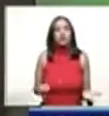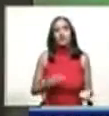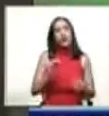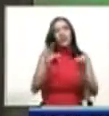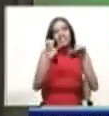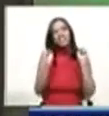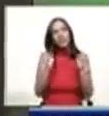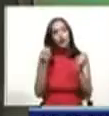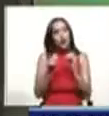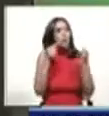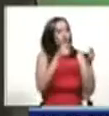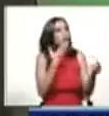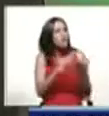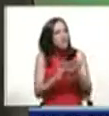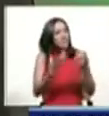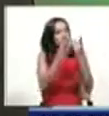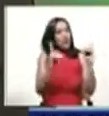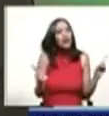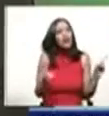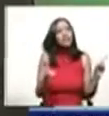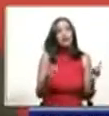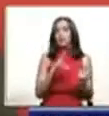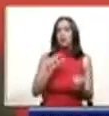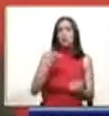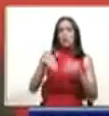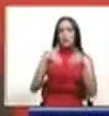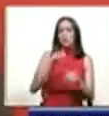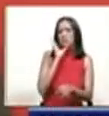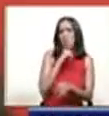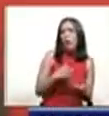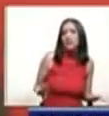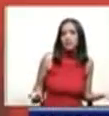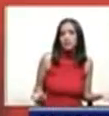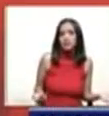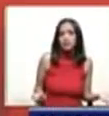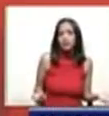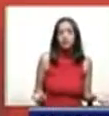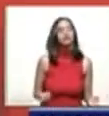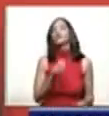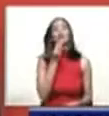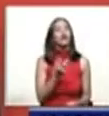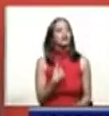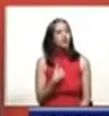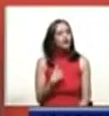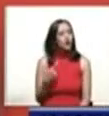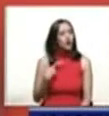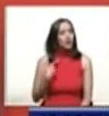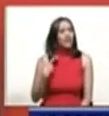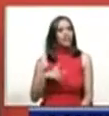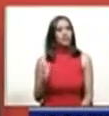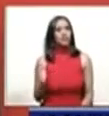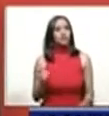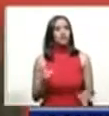exigen democracia negra, pero no hacen elecciones, Pedro. Yo digo que soy ejemplo porque yo todavía tengo el cargo de dirigente estudiantil